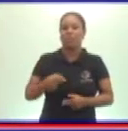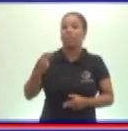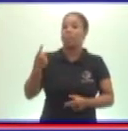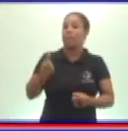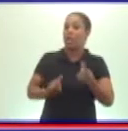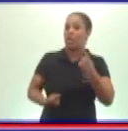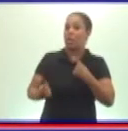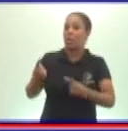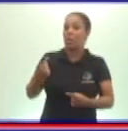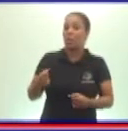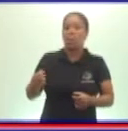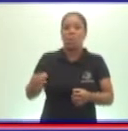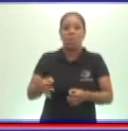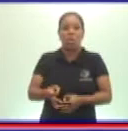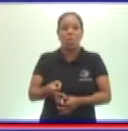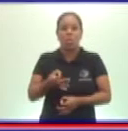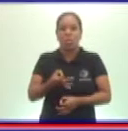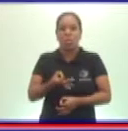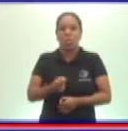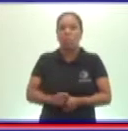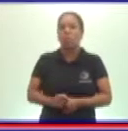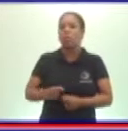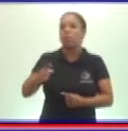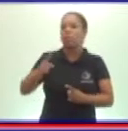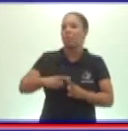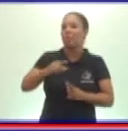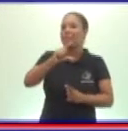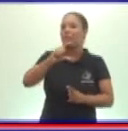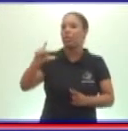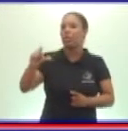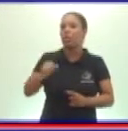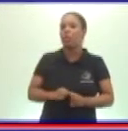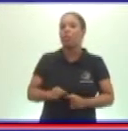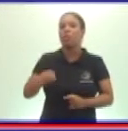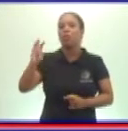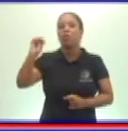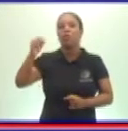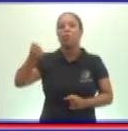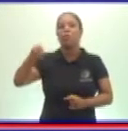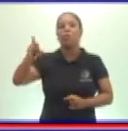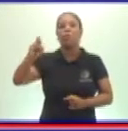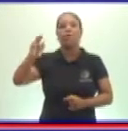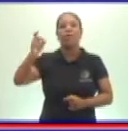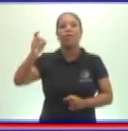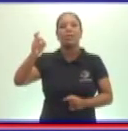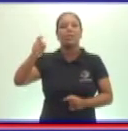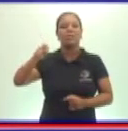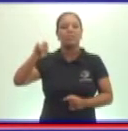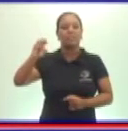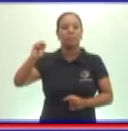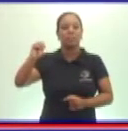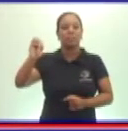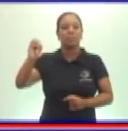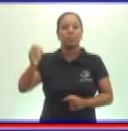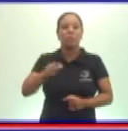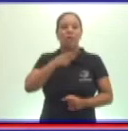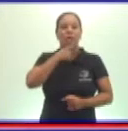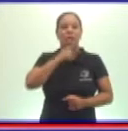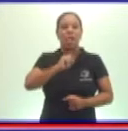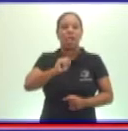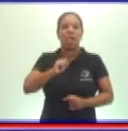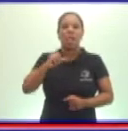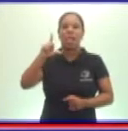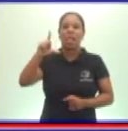Algunos de los núcleos teóricos del marxismo y su desarrollo por la tendencia leninista. Fíjense que estamos hablando algunos de